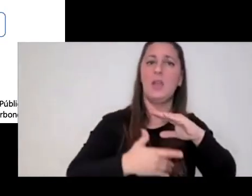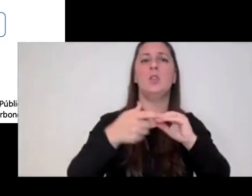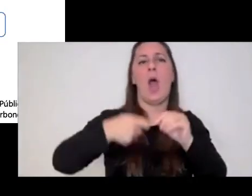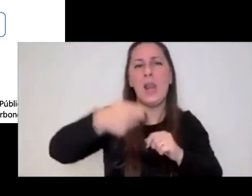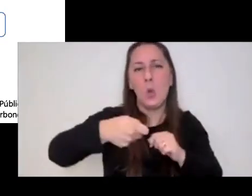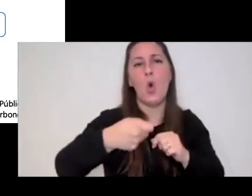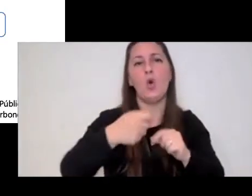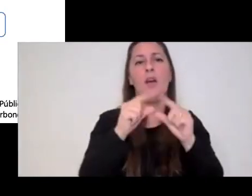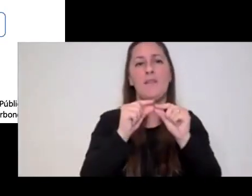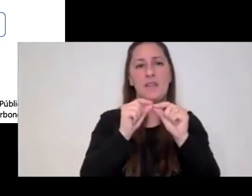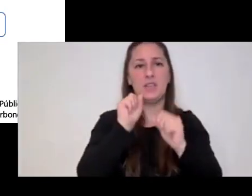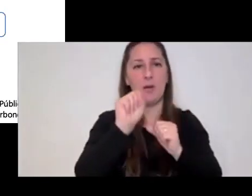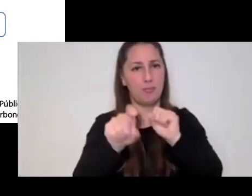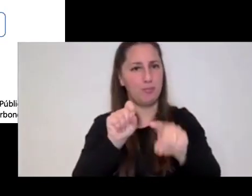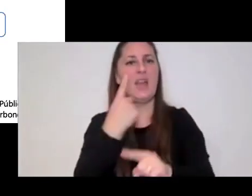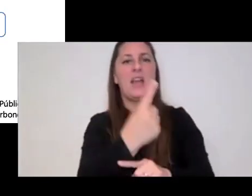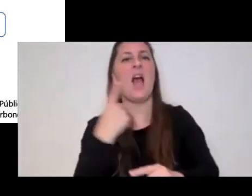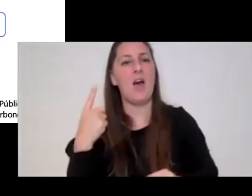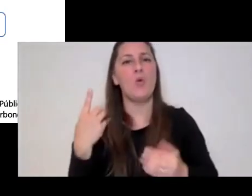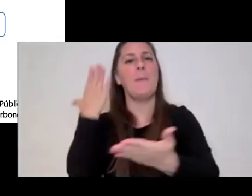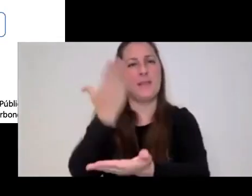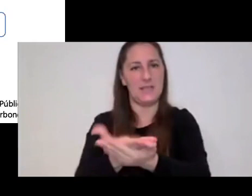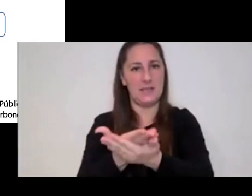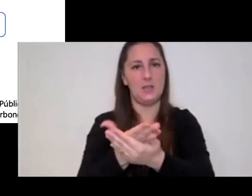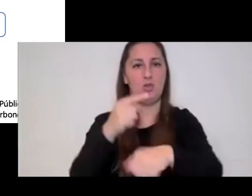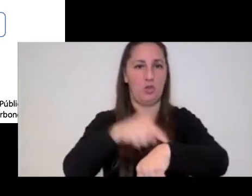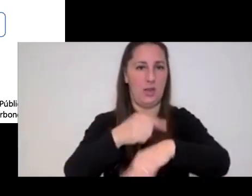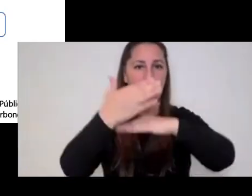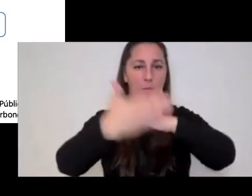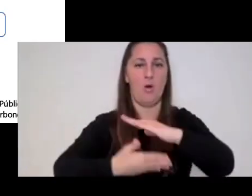las cuales hay que presentar para determinación tributaria.